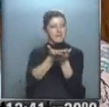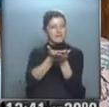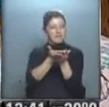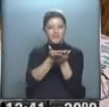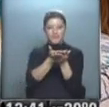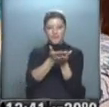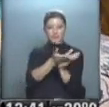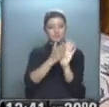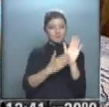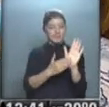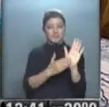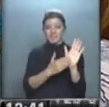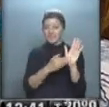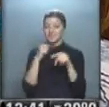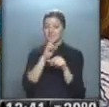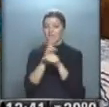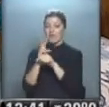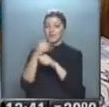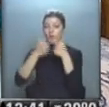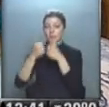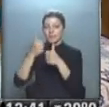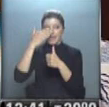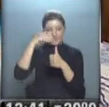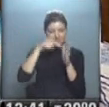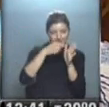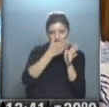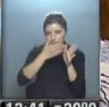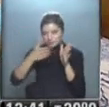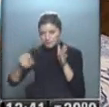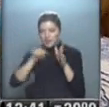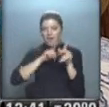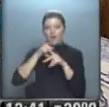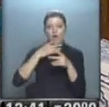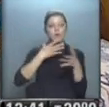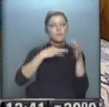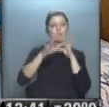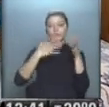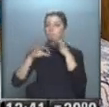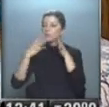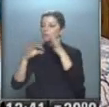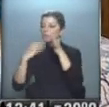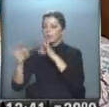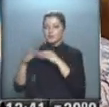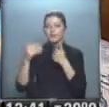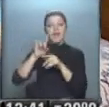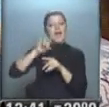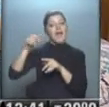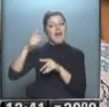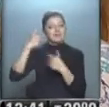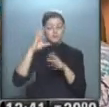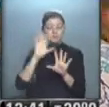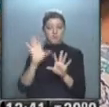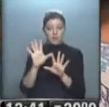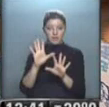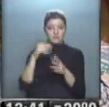documentación en Defensa de la Competencia, pocos días después empezó a venderle estas señales premium a empresas que hasta entonces no las suponían. Todo ello